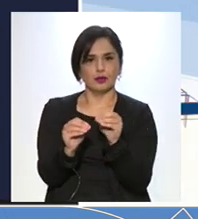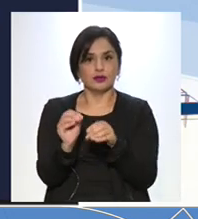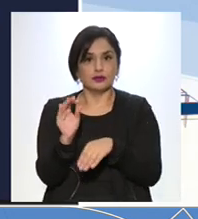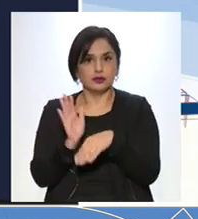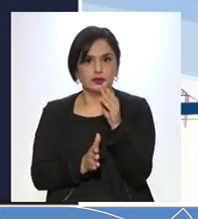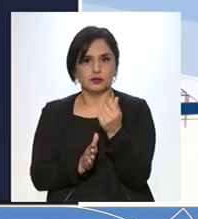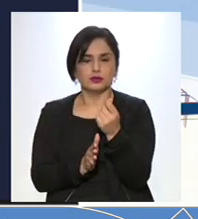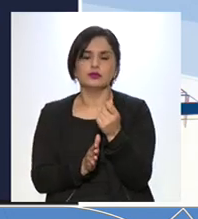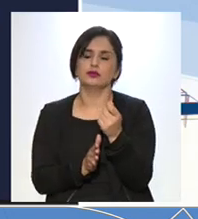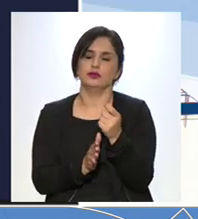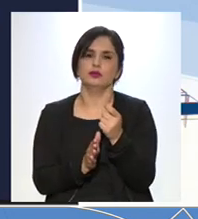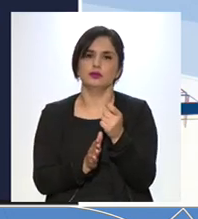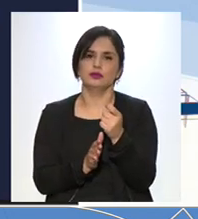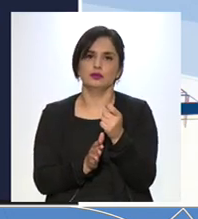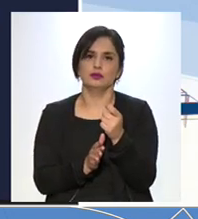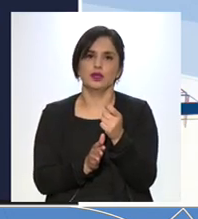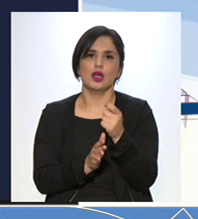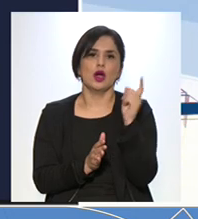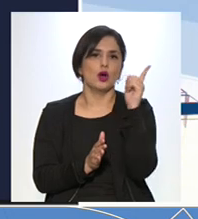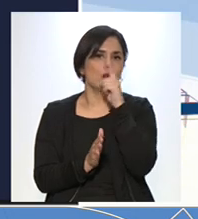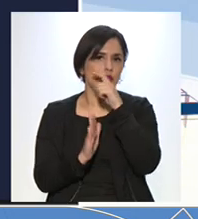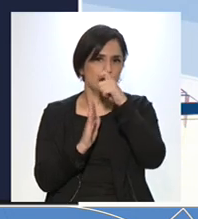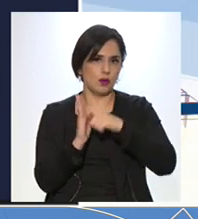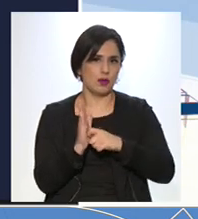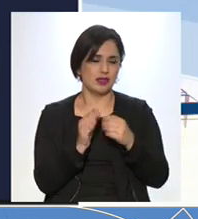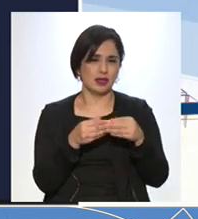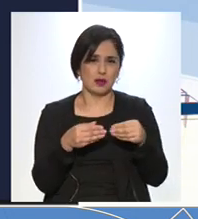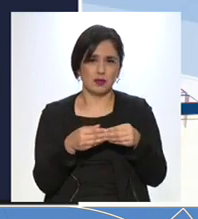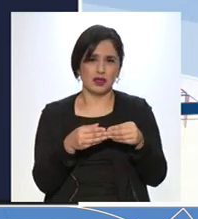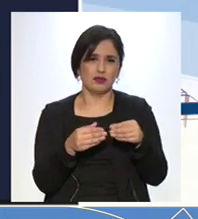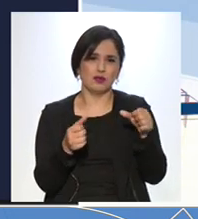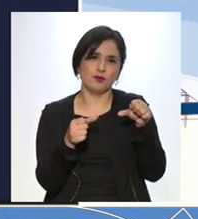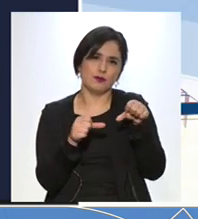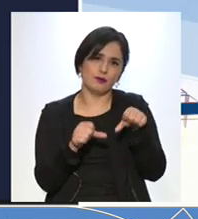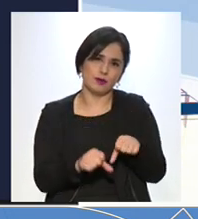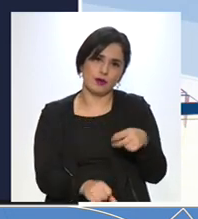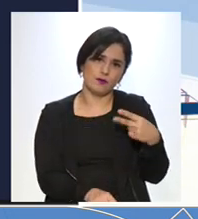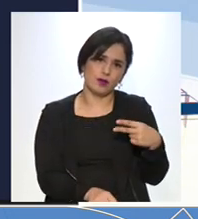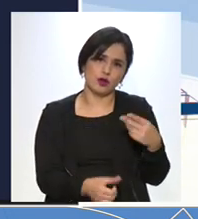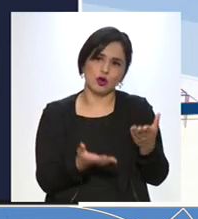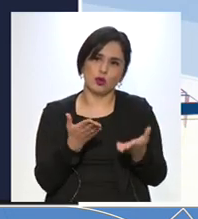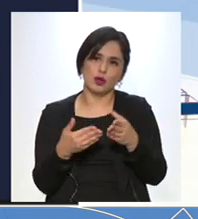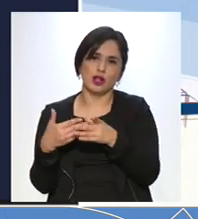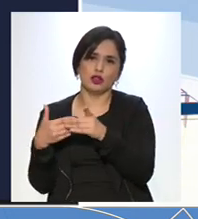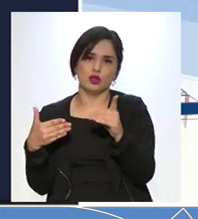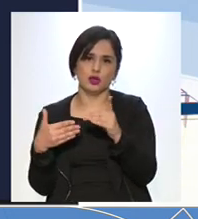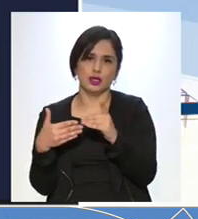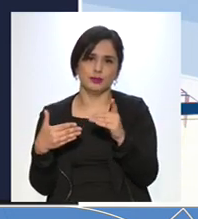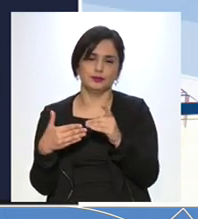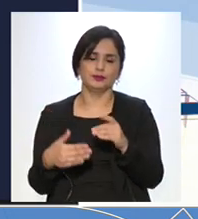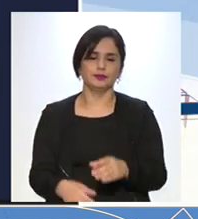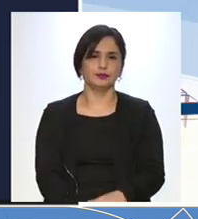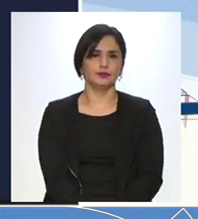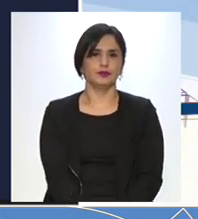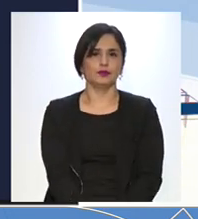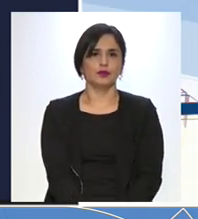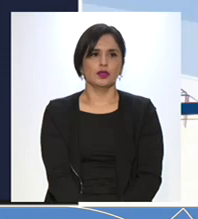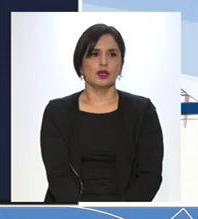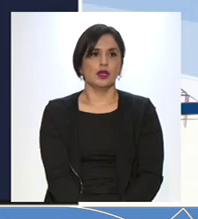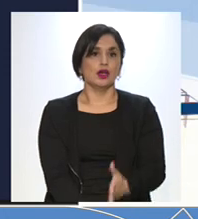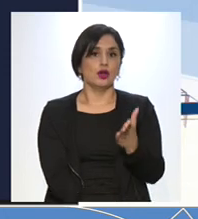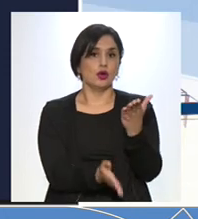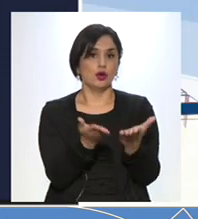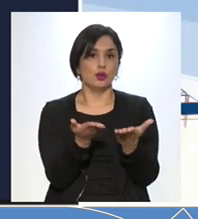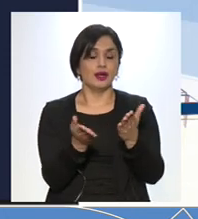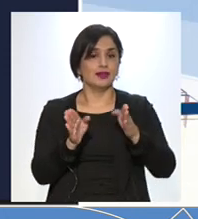mayor. En los últimos meses, el peso ha perdido en valor tanto respecto del dólar como de canastas multilaterales de monedas. Así, comparando el